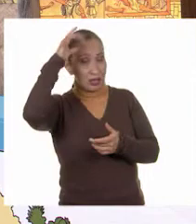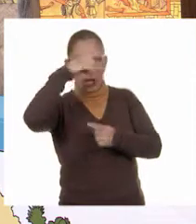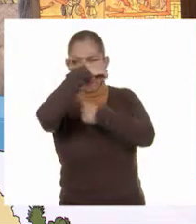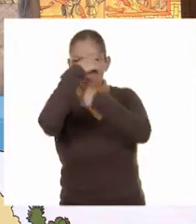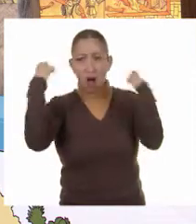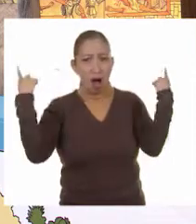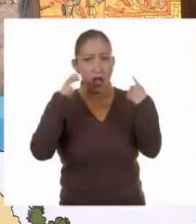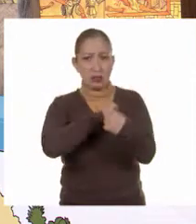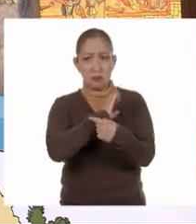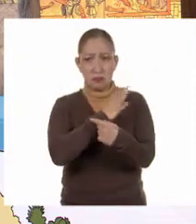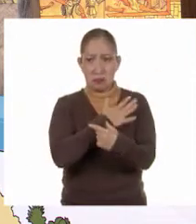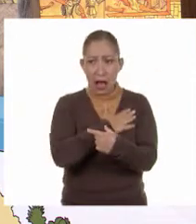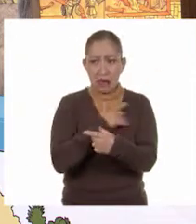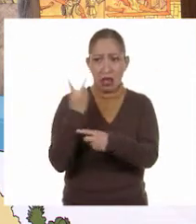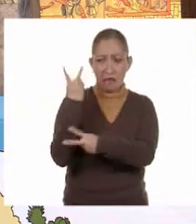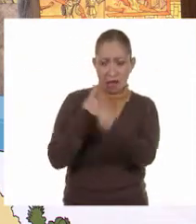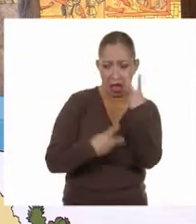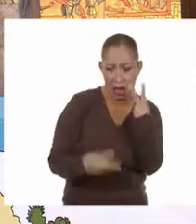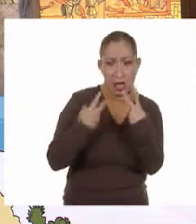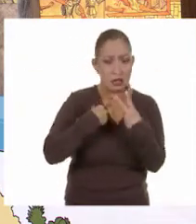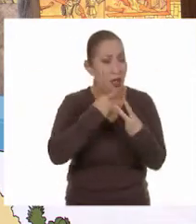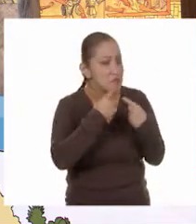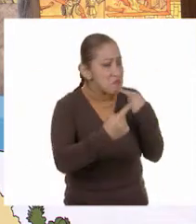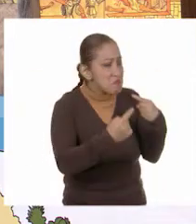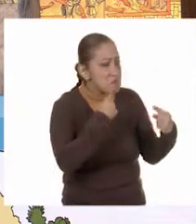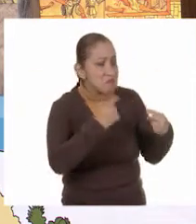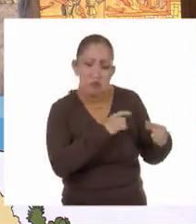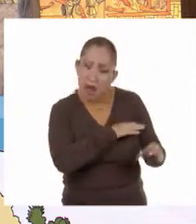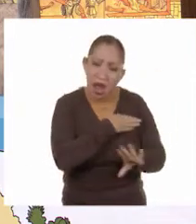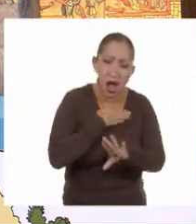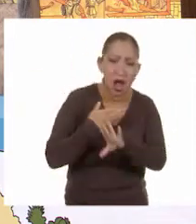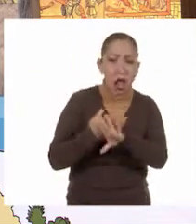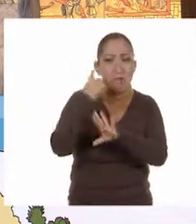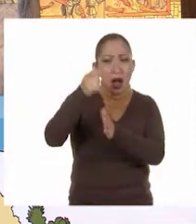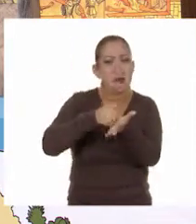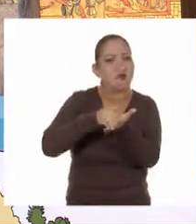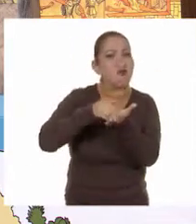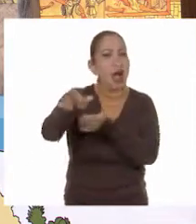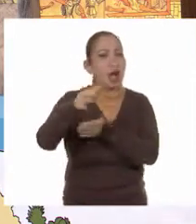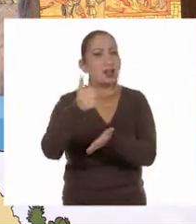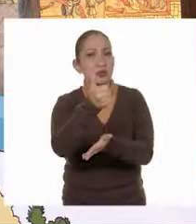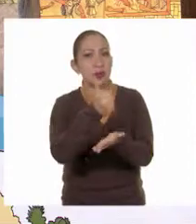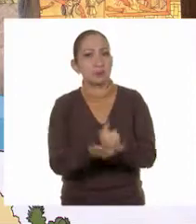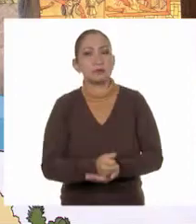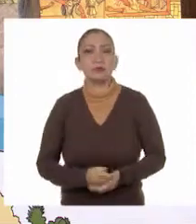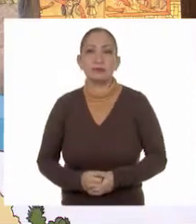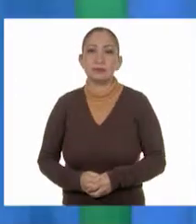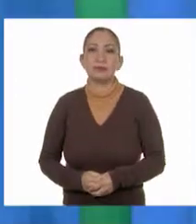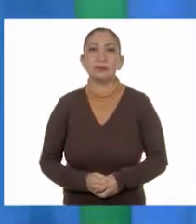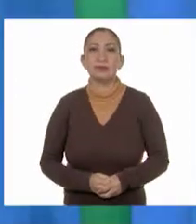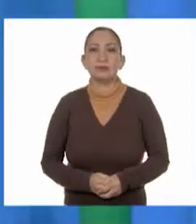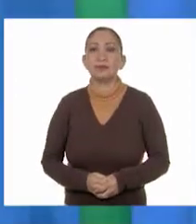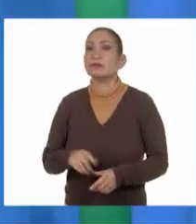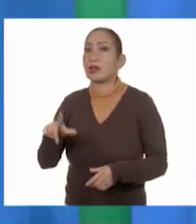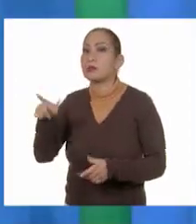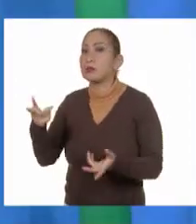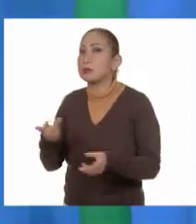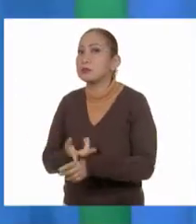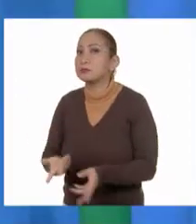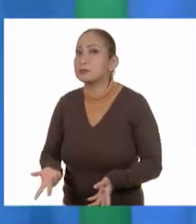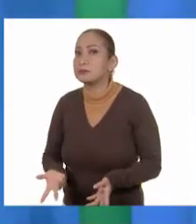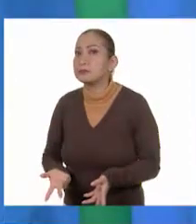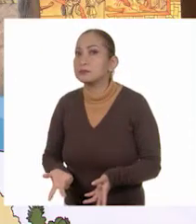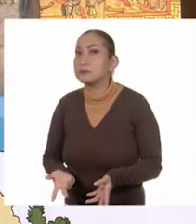y sus aliados, así que comenzó un levantamiento armado con el objetivo de expulsarlos de la ciudad. ¿Y luego qué fue lo que